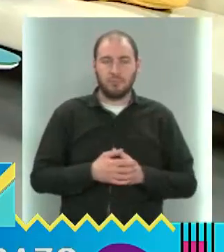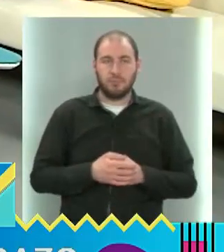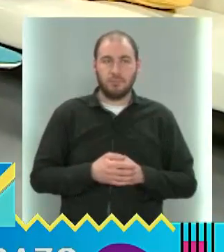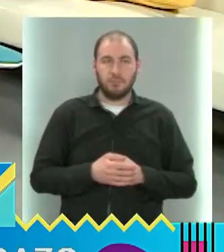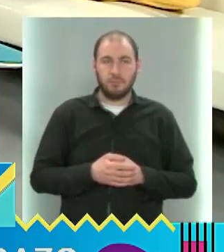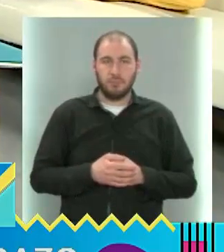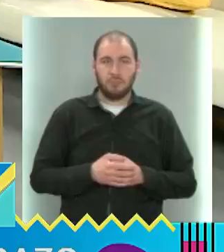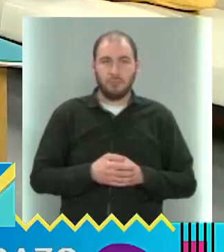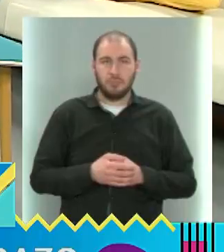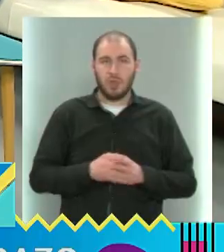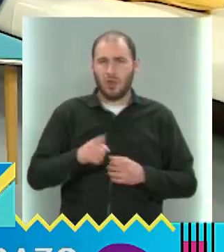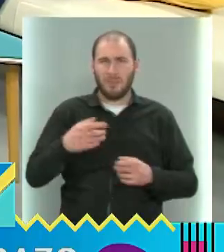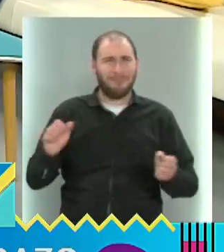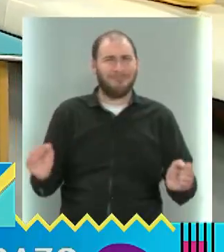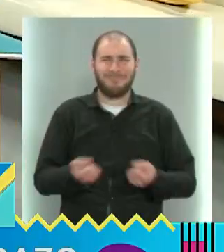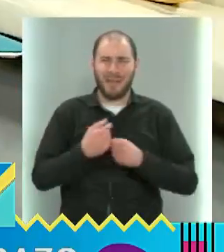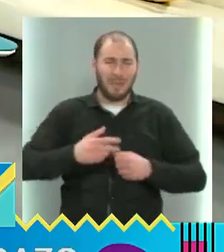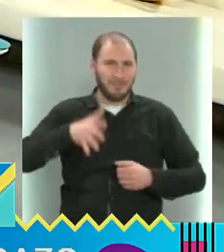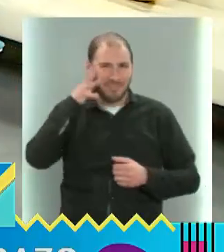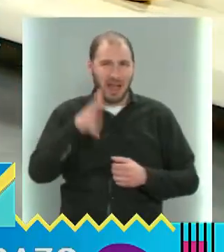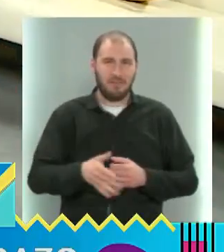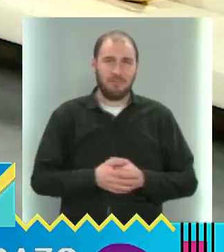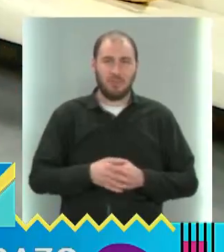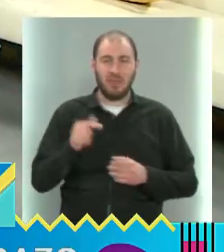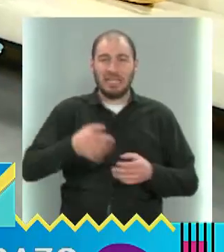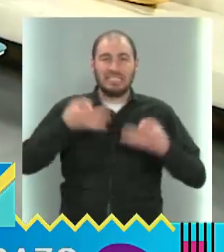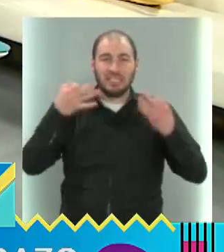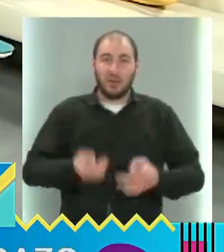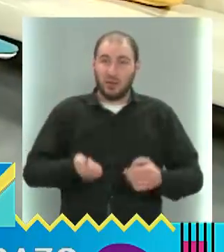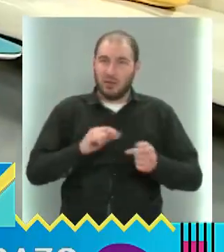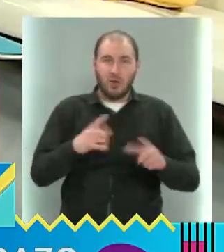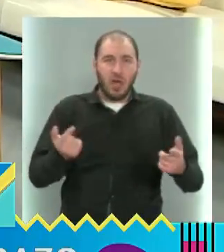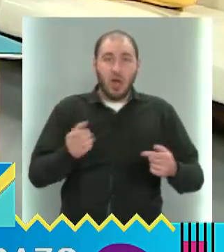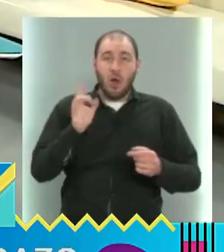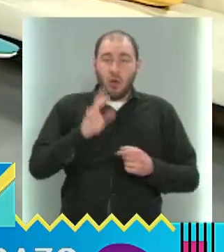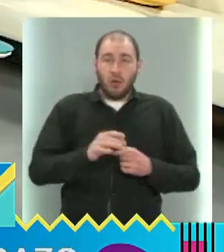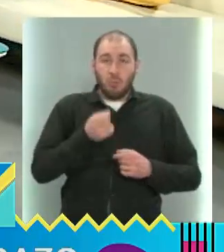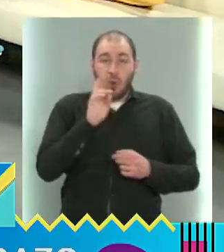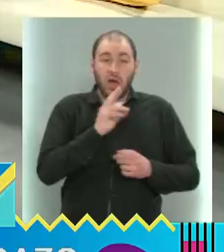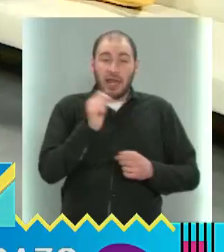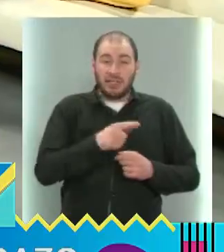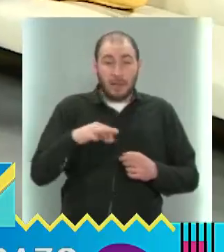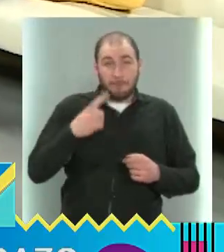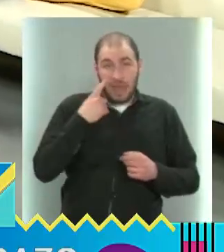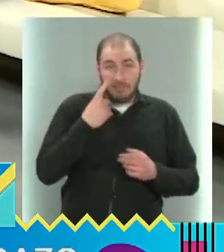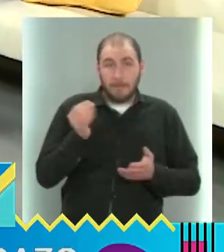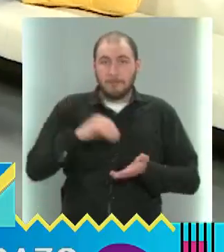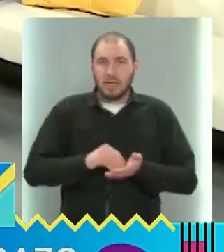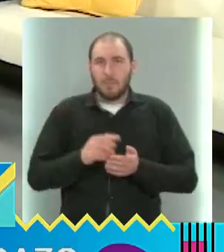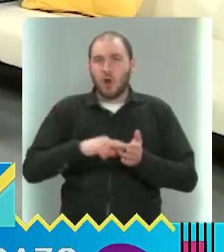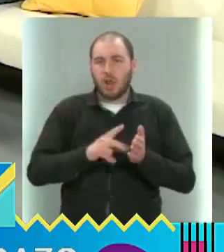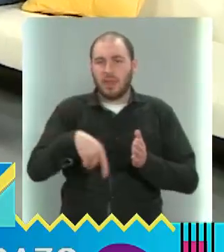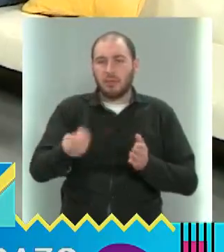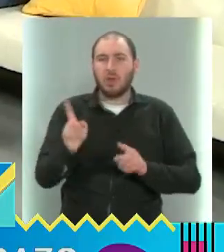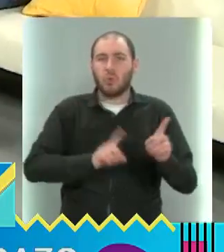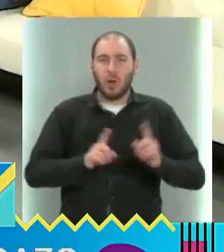sumamente crueles, fuertes y que por supuesto no garantizan absolutamente no solo si esa mujer va a salir viva, sino cuáles son las secuelas